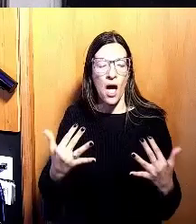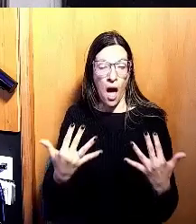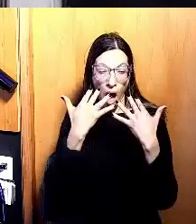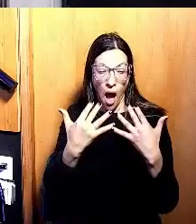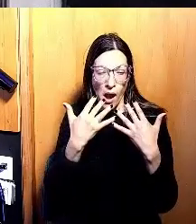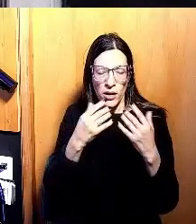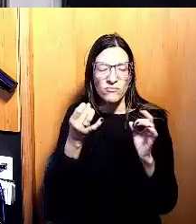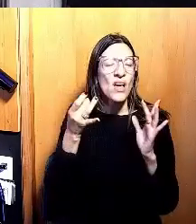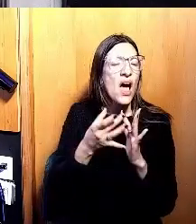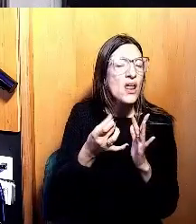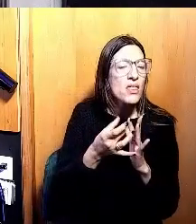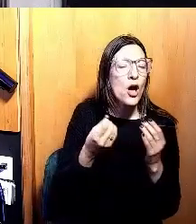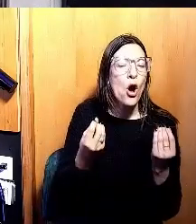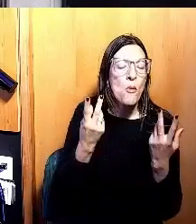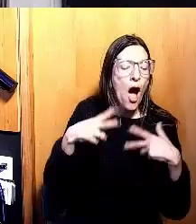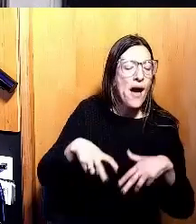Tanto análisis